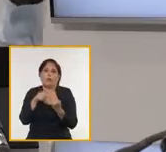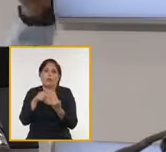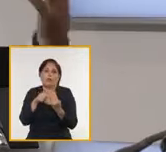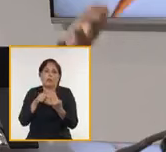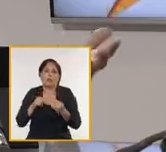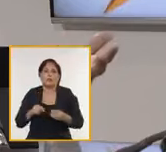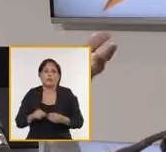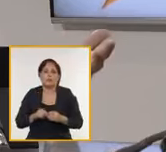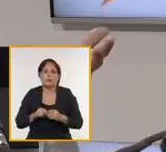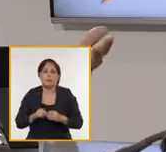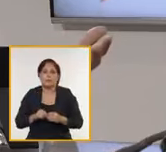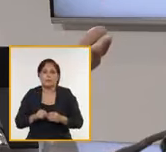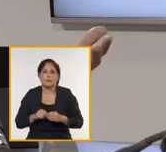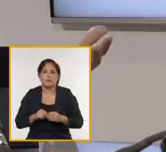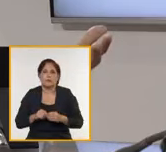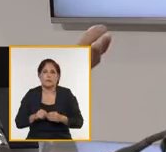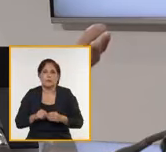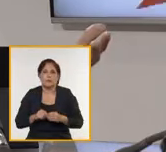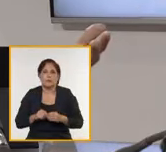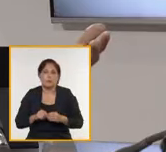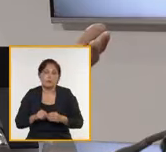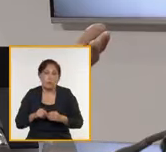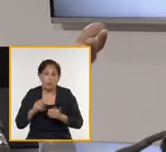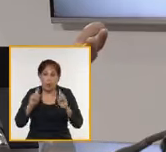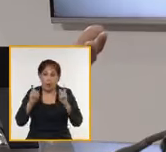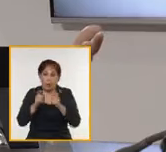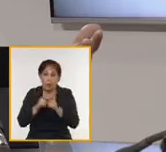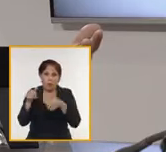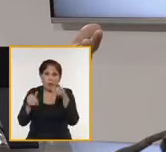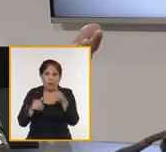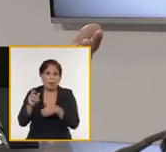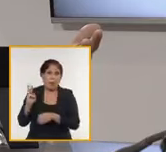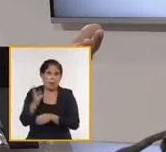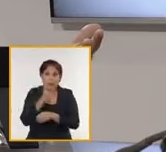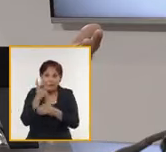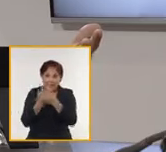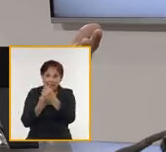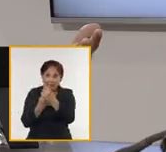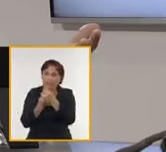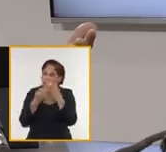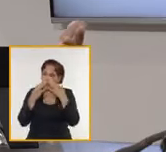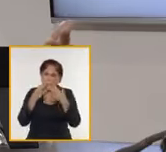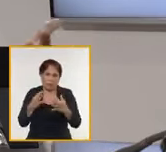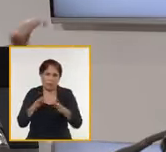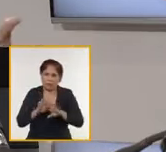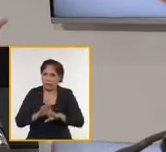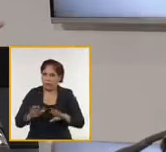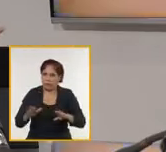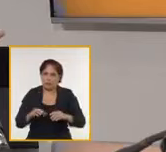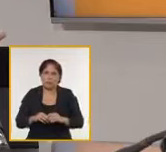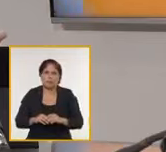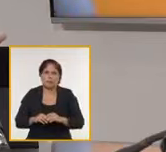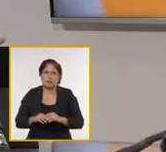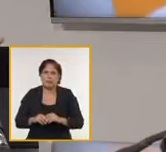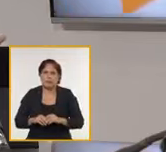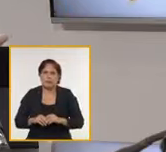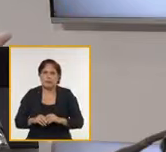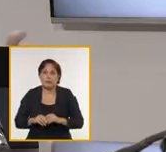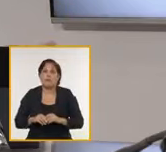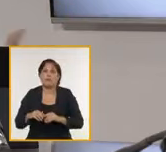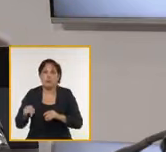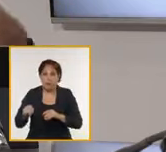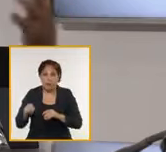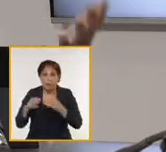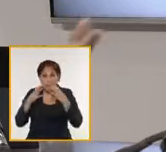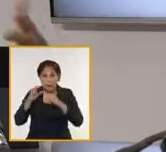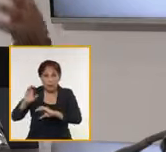internacional. Su presencia en los organismos internacionales es muy relevante. Entonces, es una cumbre que,